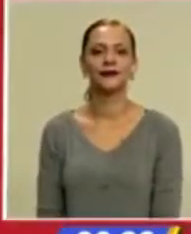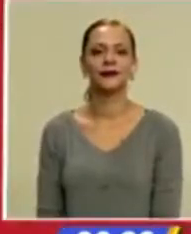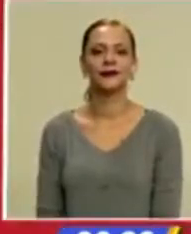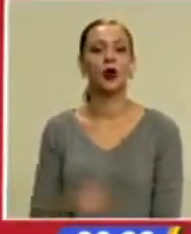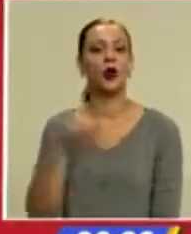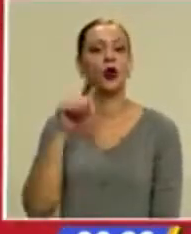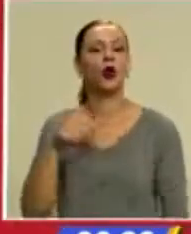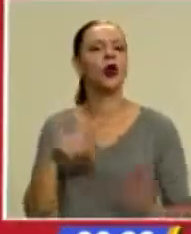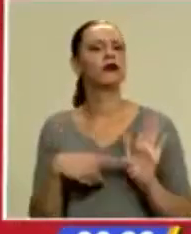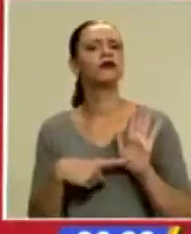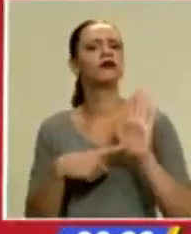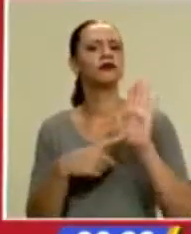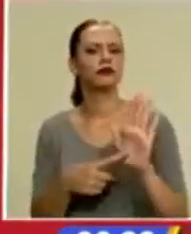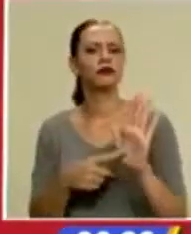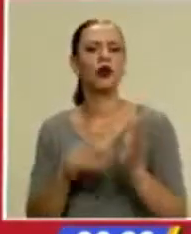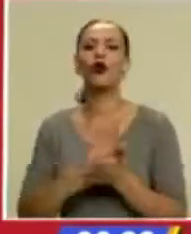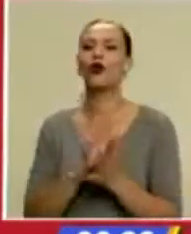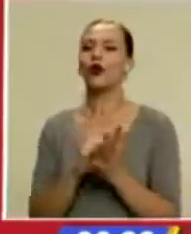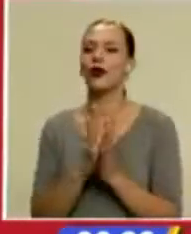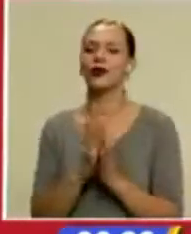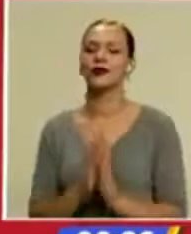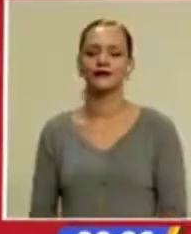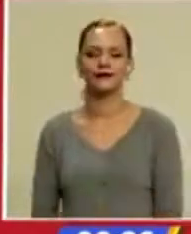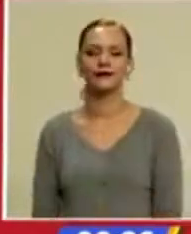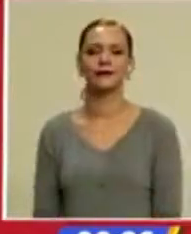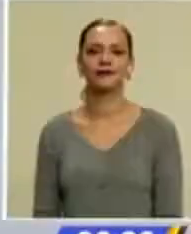Hoy presentamos tortillas.